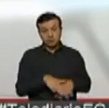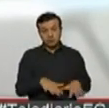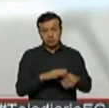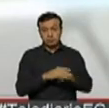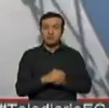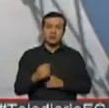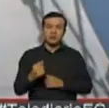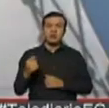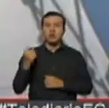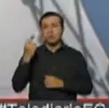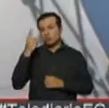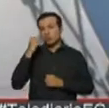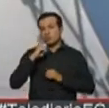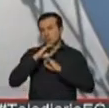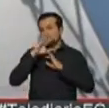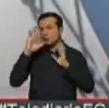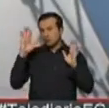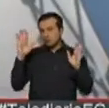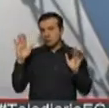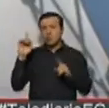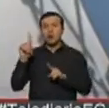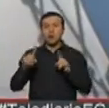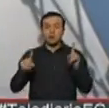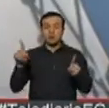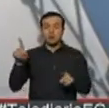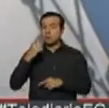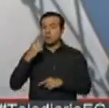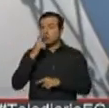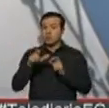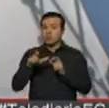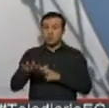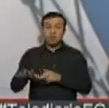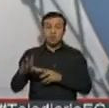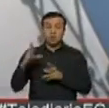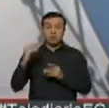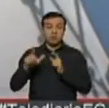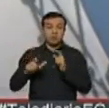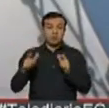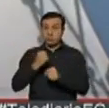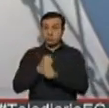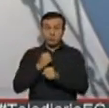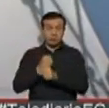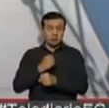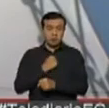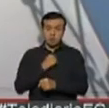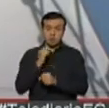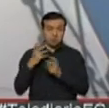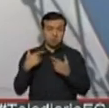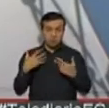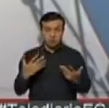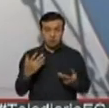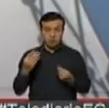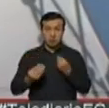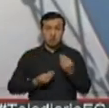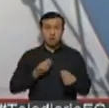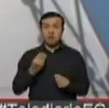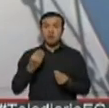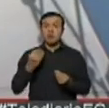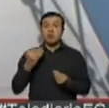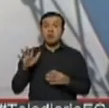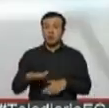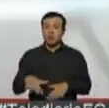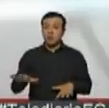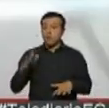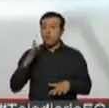uno entiende que hay interés de la ciudadanía, de mucha gente que no tiene empleo, comuneros, que ven en el oro una de